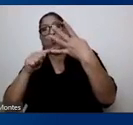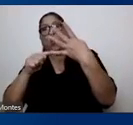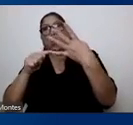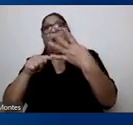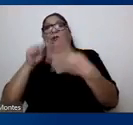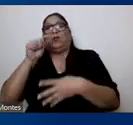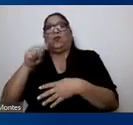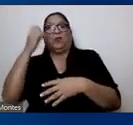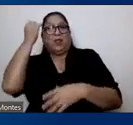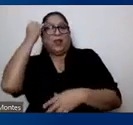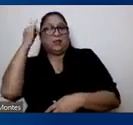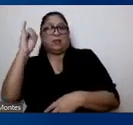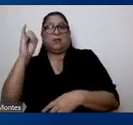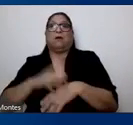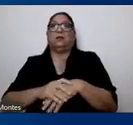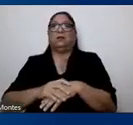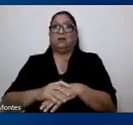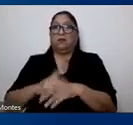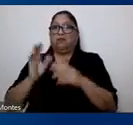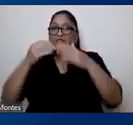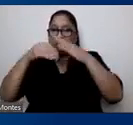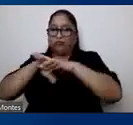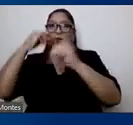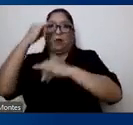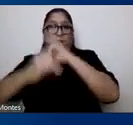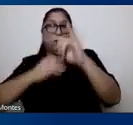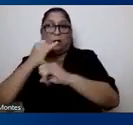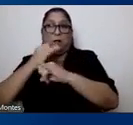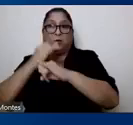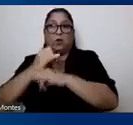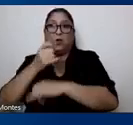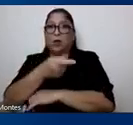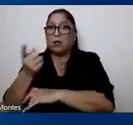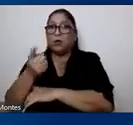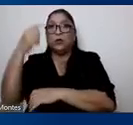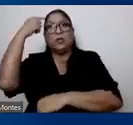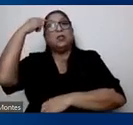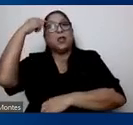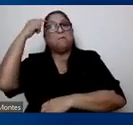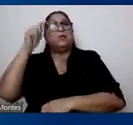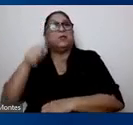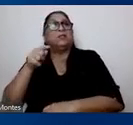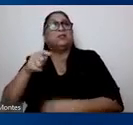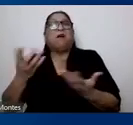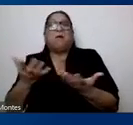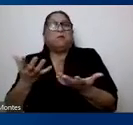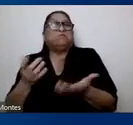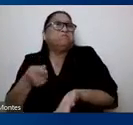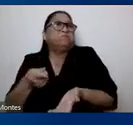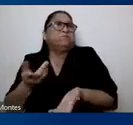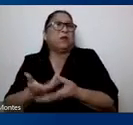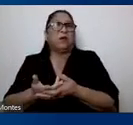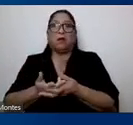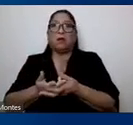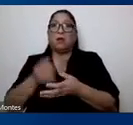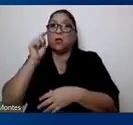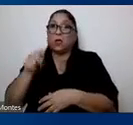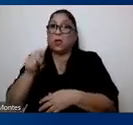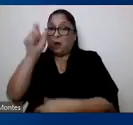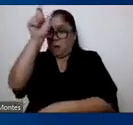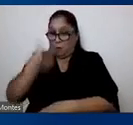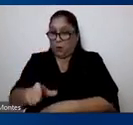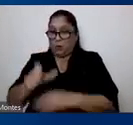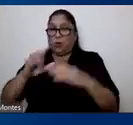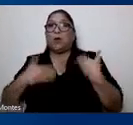ideológica del comunismo internacional. Entonces él pues se creía pues la persona que